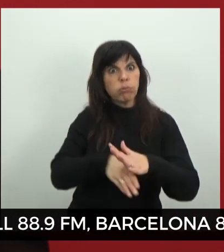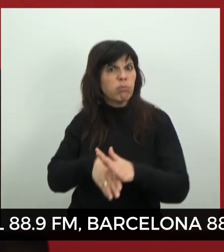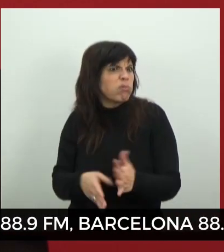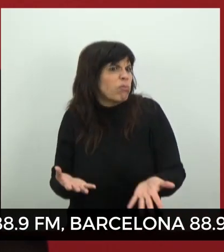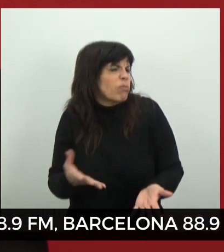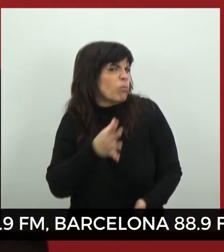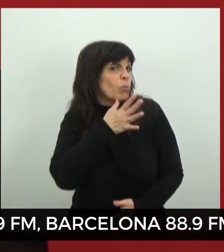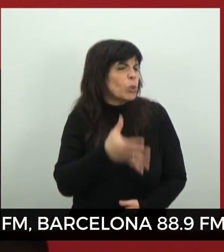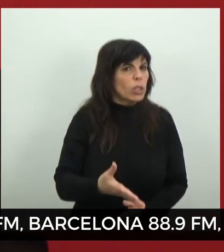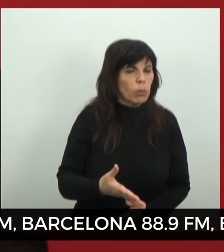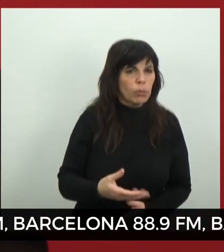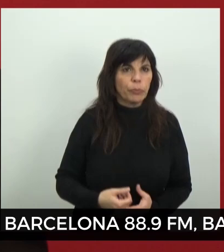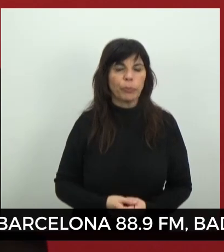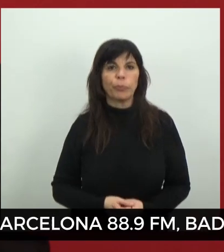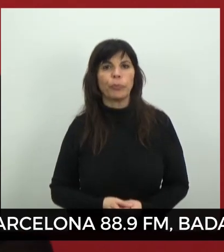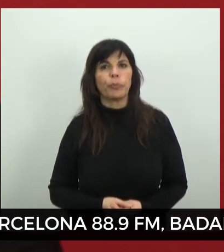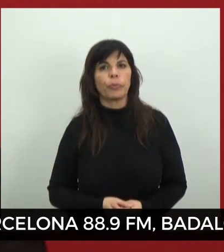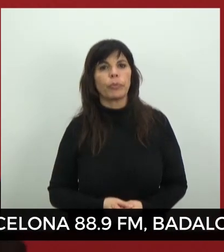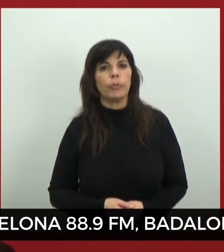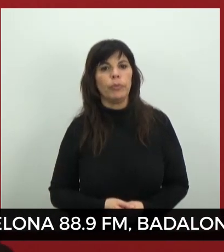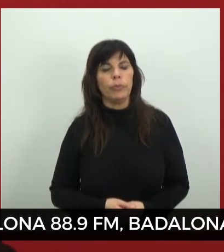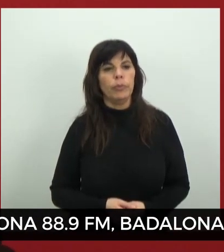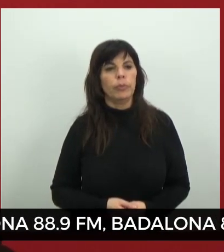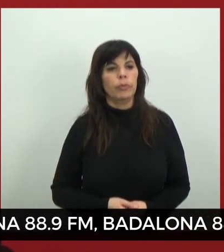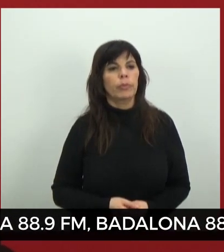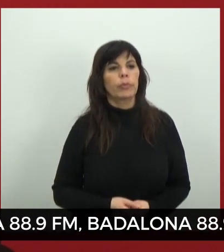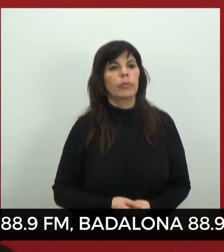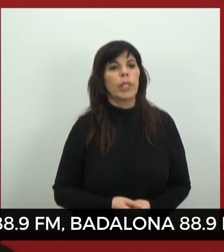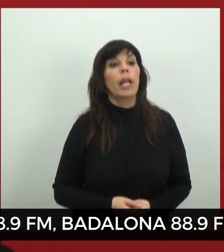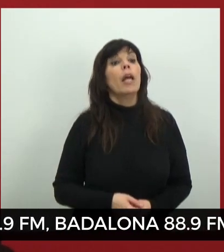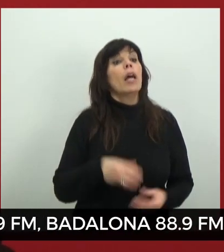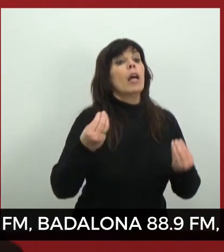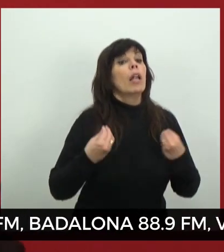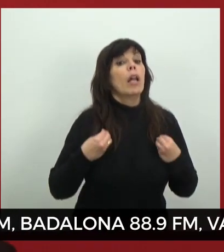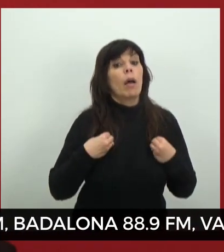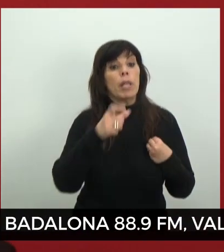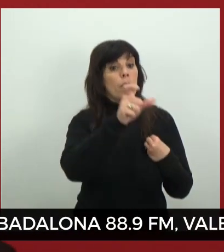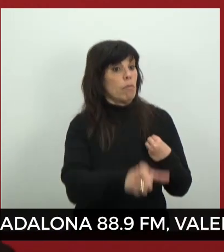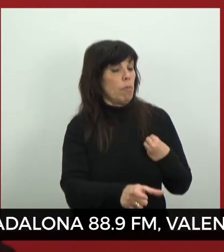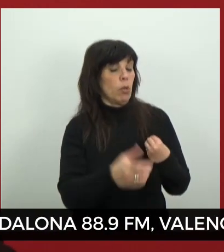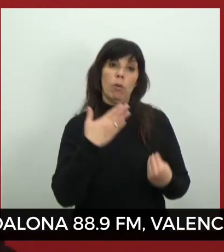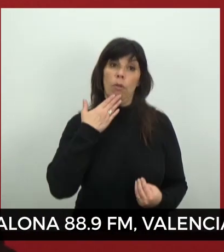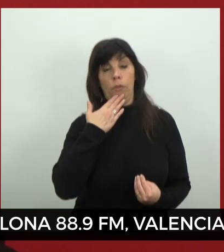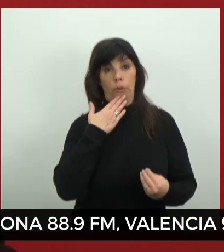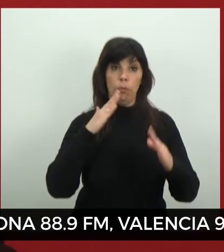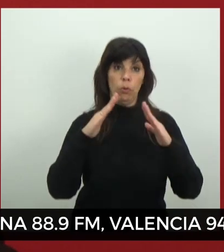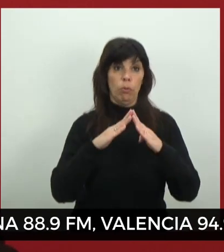demonios? La vida de una persona es como una casa, Como dice Jesucristo, hemos